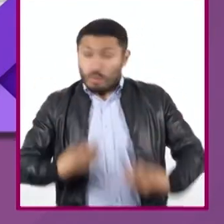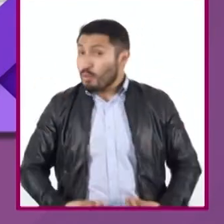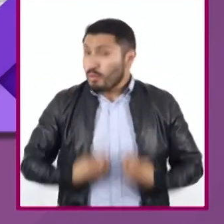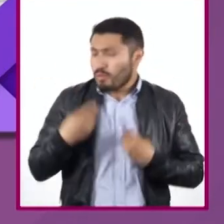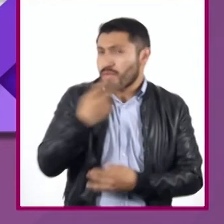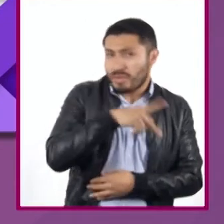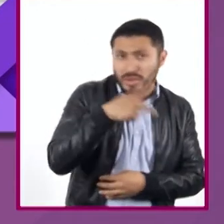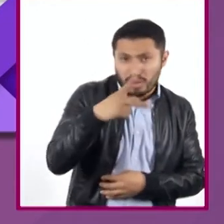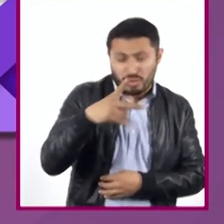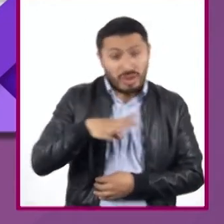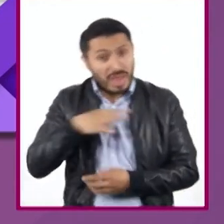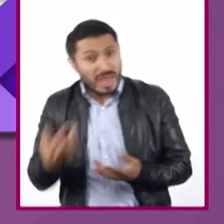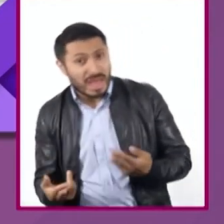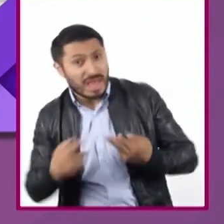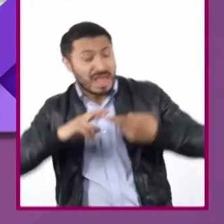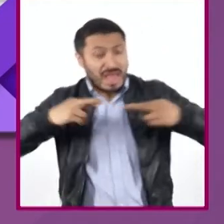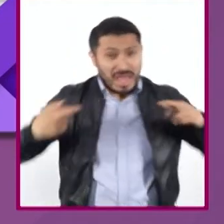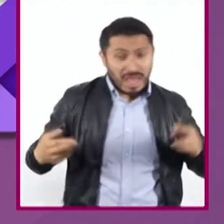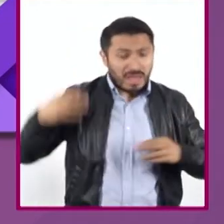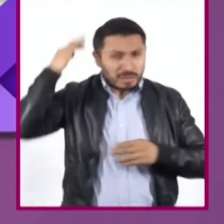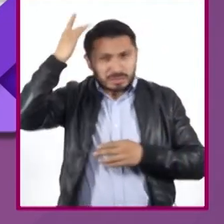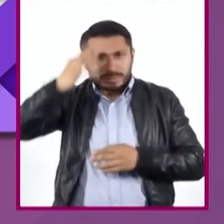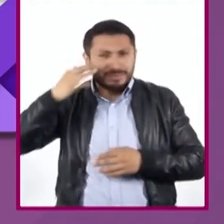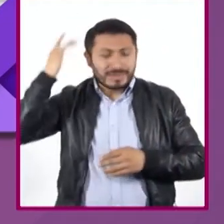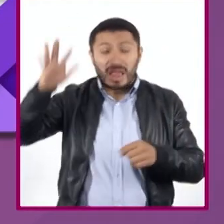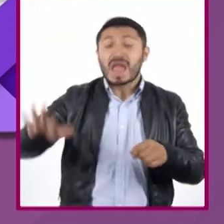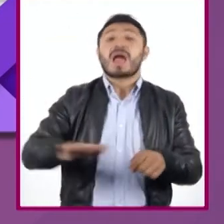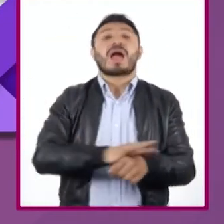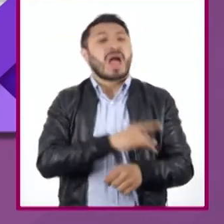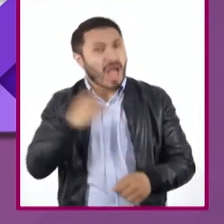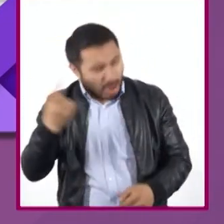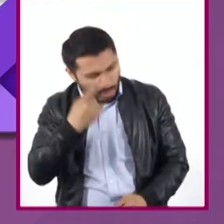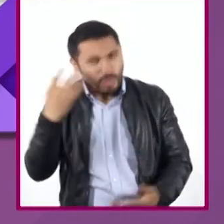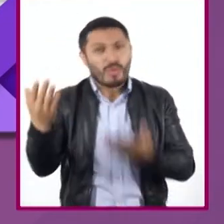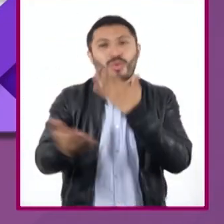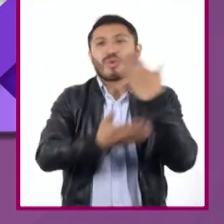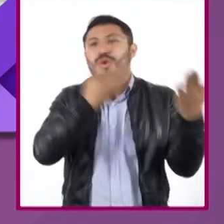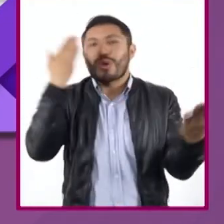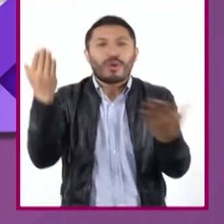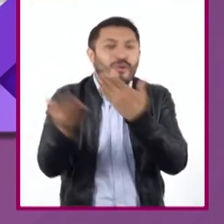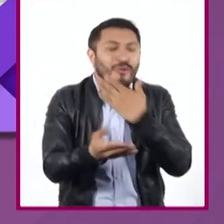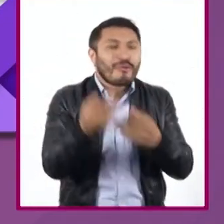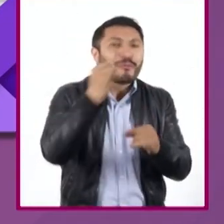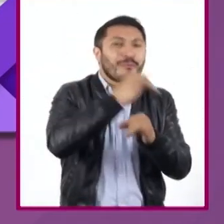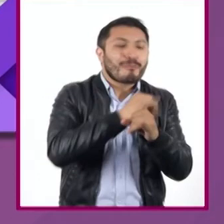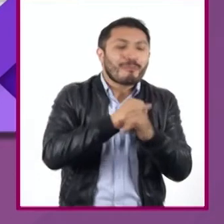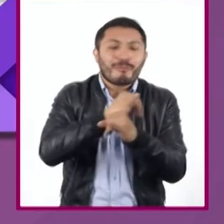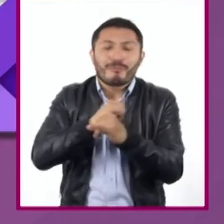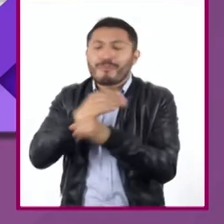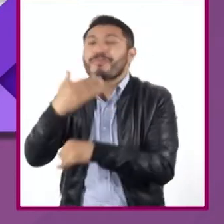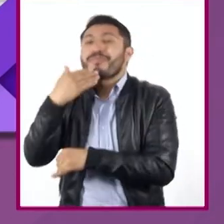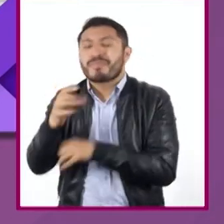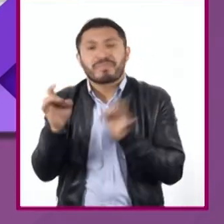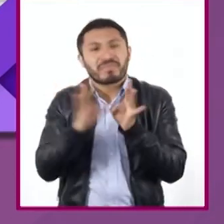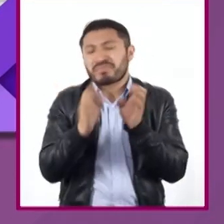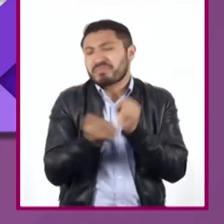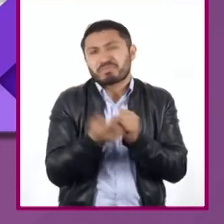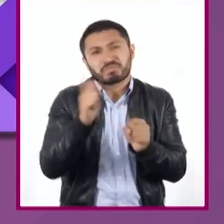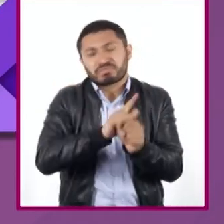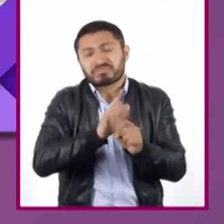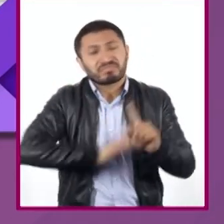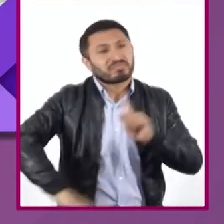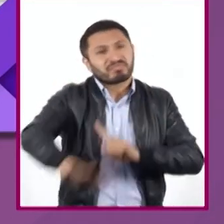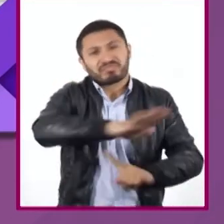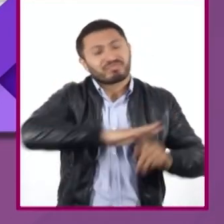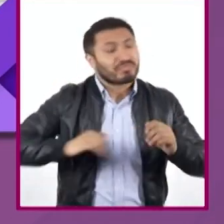se relacionan con el análisis, porque se está estudiando a detalle un fenómeno social y